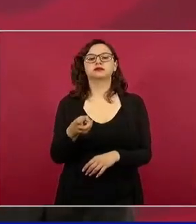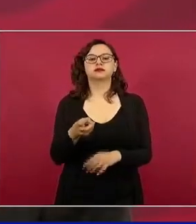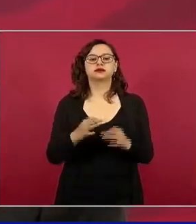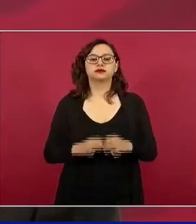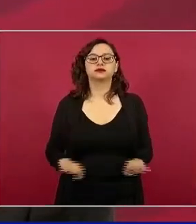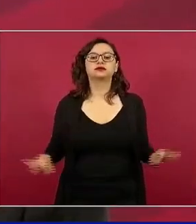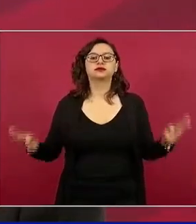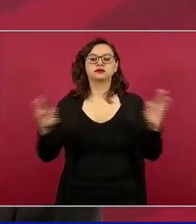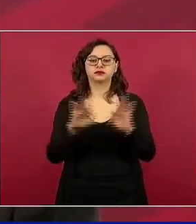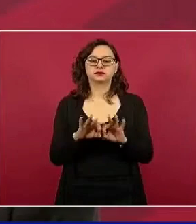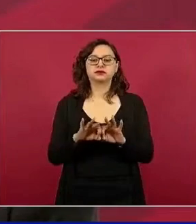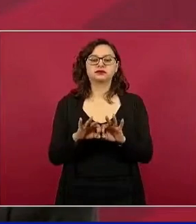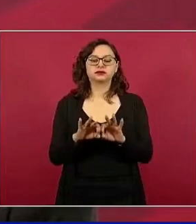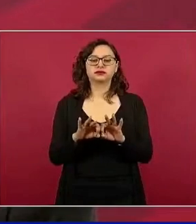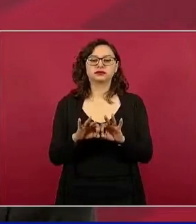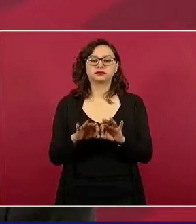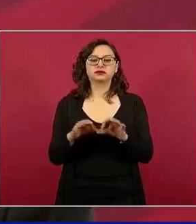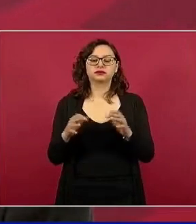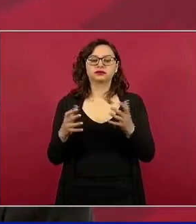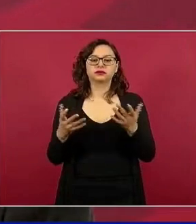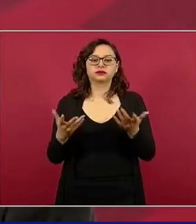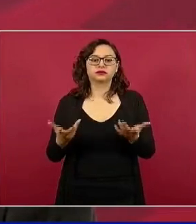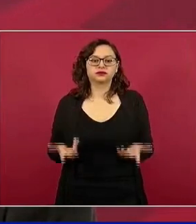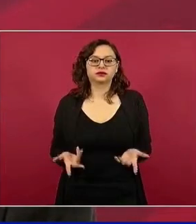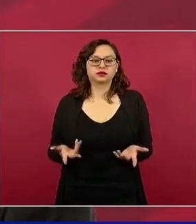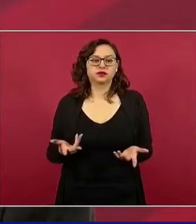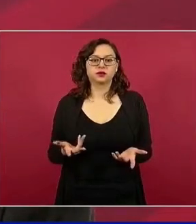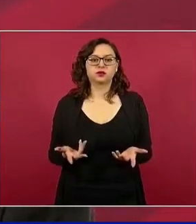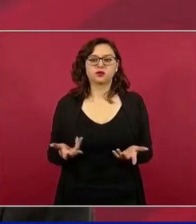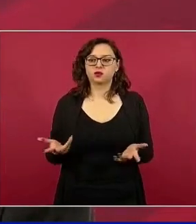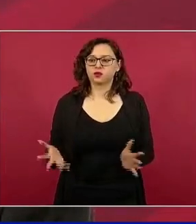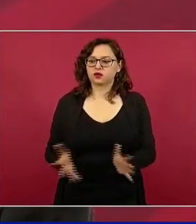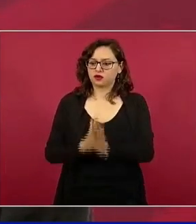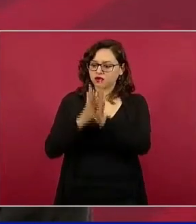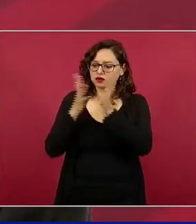cercana a la democracia